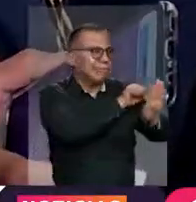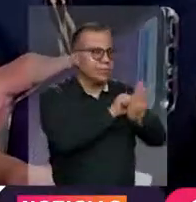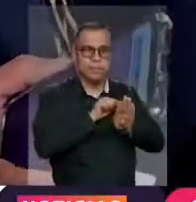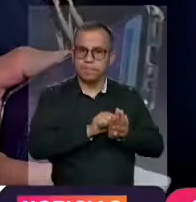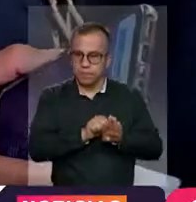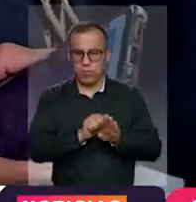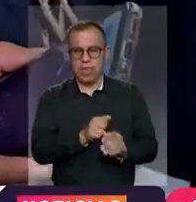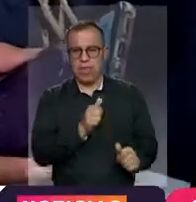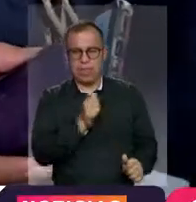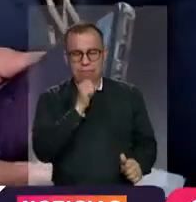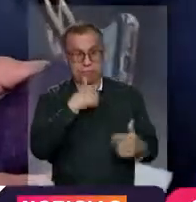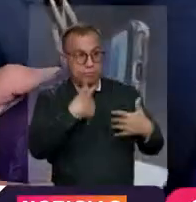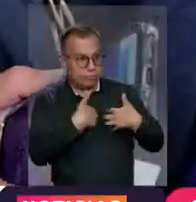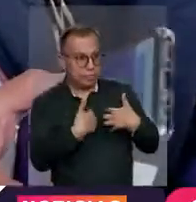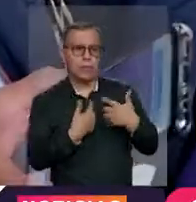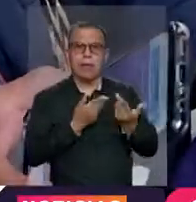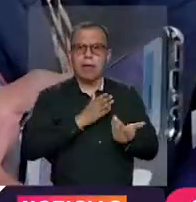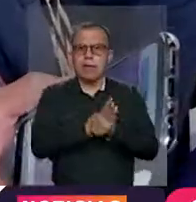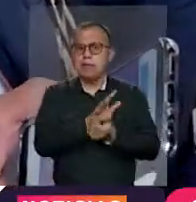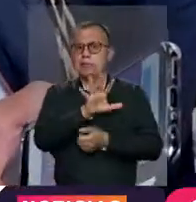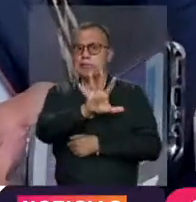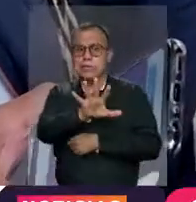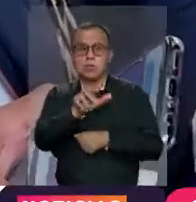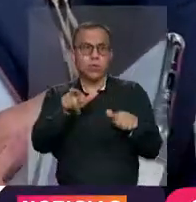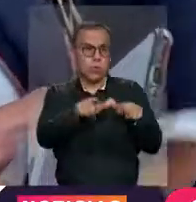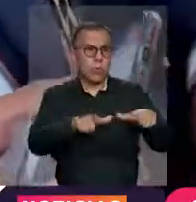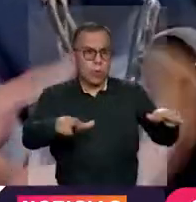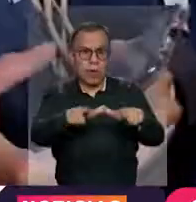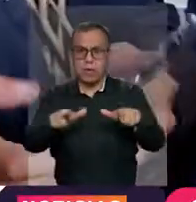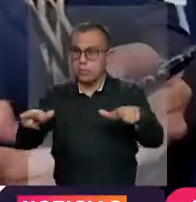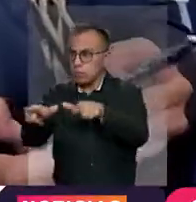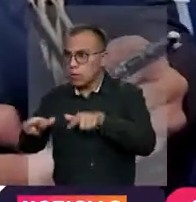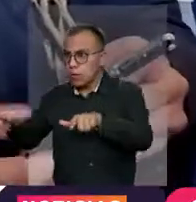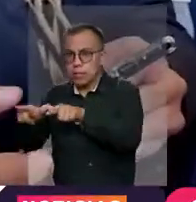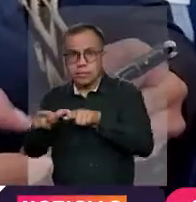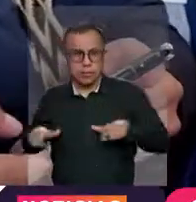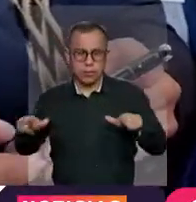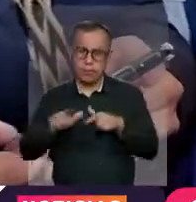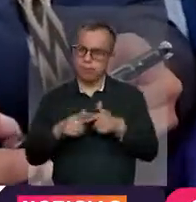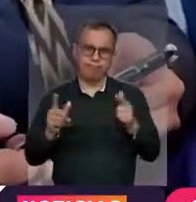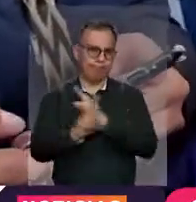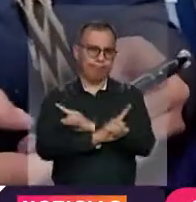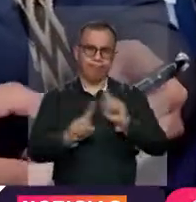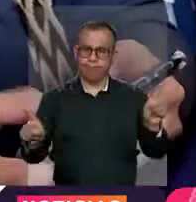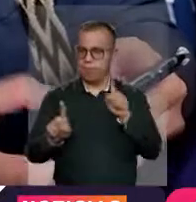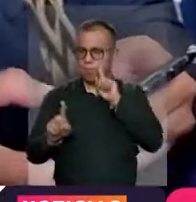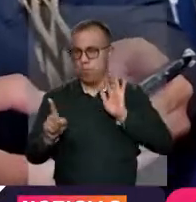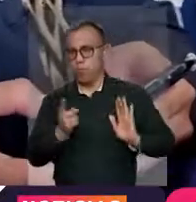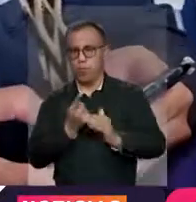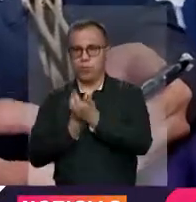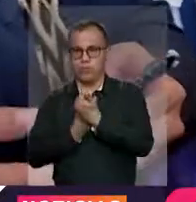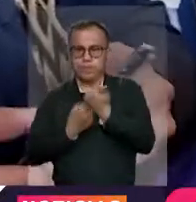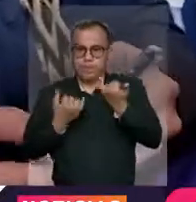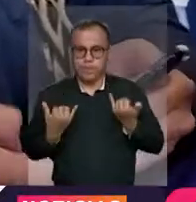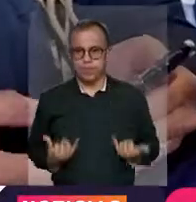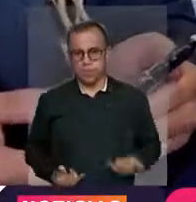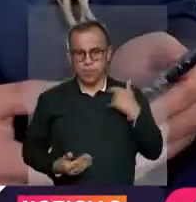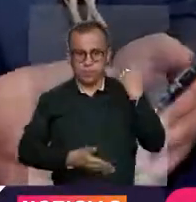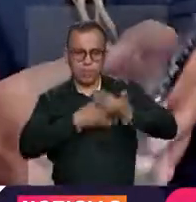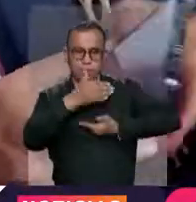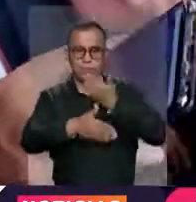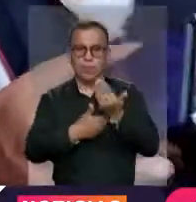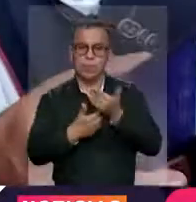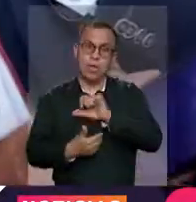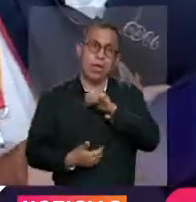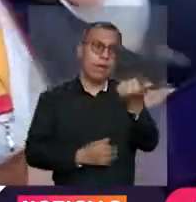de agredidas, teniendo que ir a 5 o 6 sitios distintos pidiendo protección. En un sitio la Comisaría de Familia,